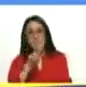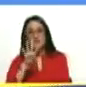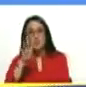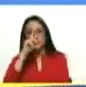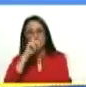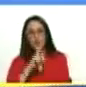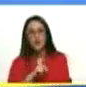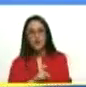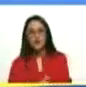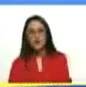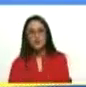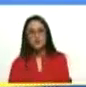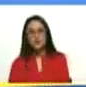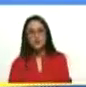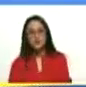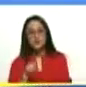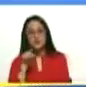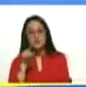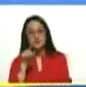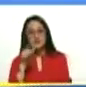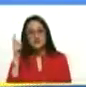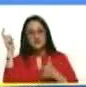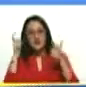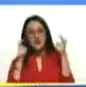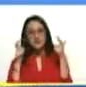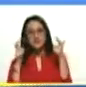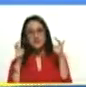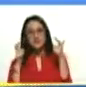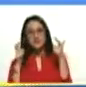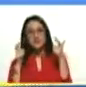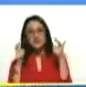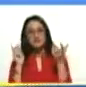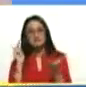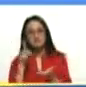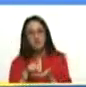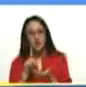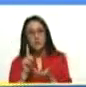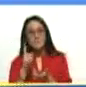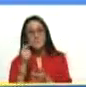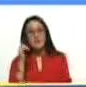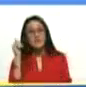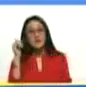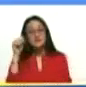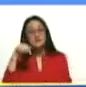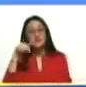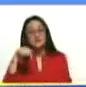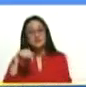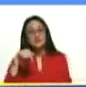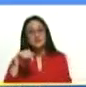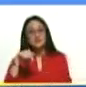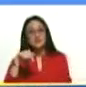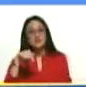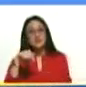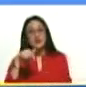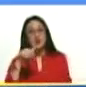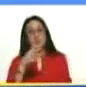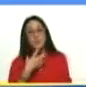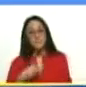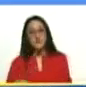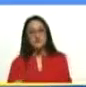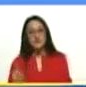años que el comandante Hugo Chávez entró por primera vez a este palacio presidencial, ya como